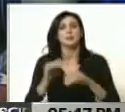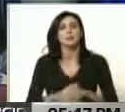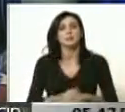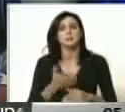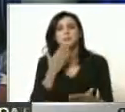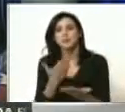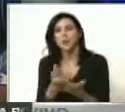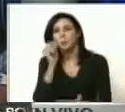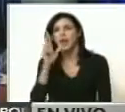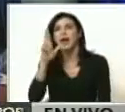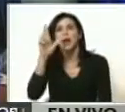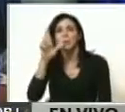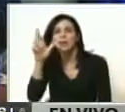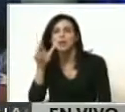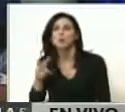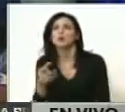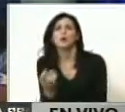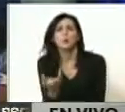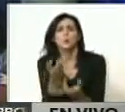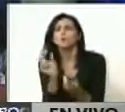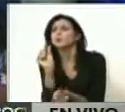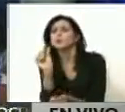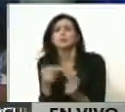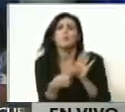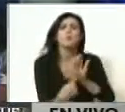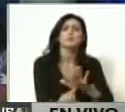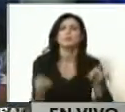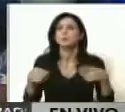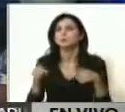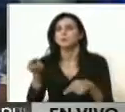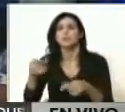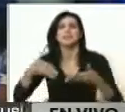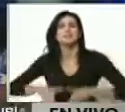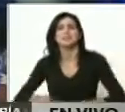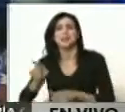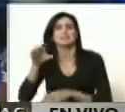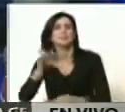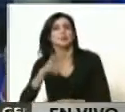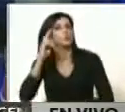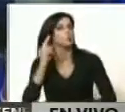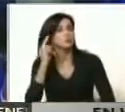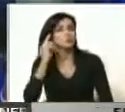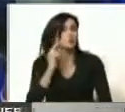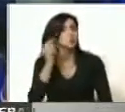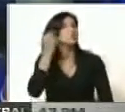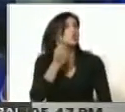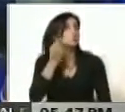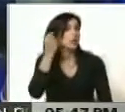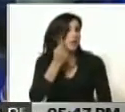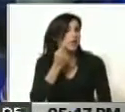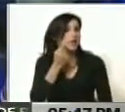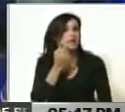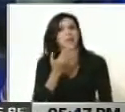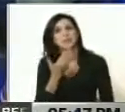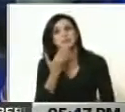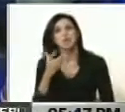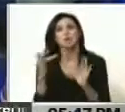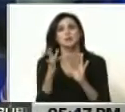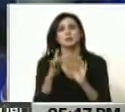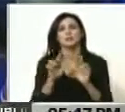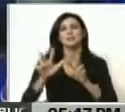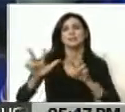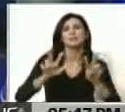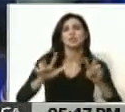a Carmelo un poco de su música, de su tierra, de Carúpano. Muchísimas gracias por el contacto, Julio, la gente de 3 y 2. Y nos